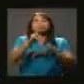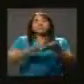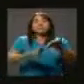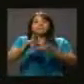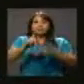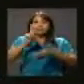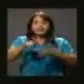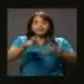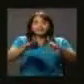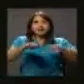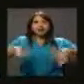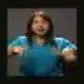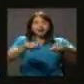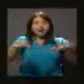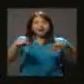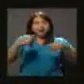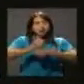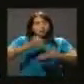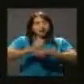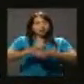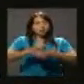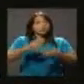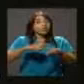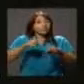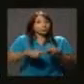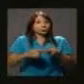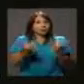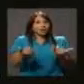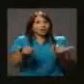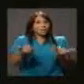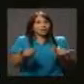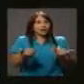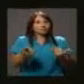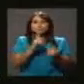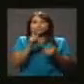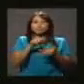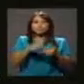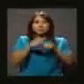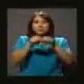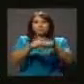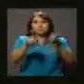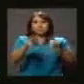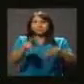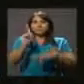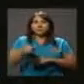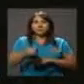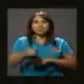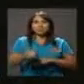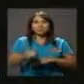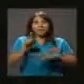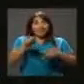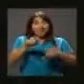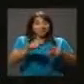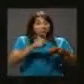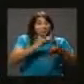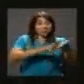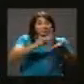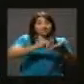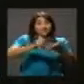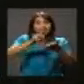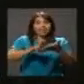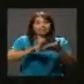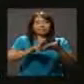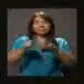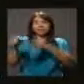en este divorcio no se están hablando quienes tienen que hablar. Y este divorcio debería acabarse y volver a matrimoniar estos